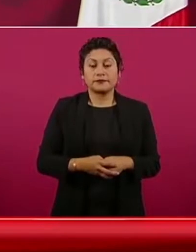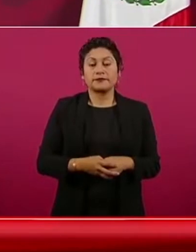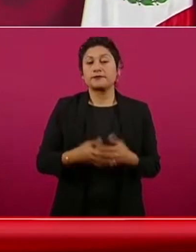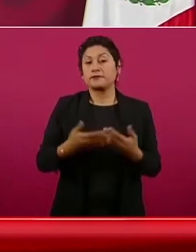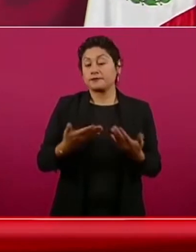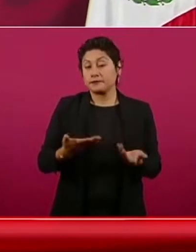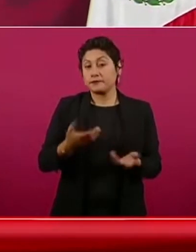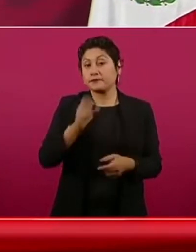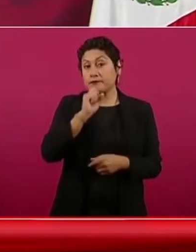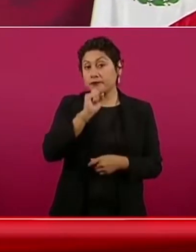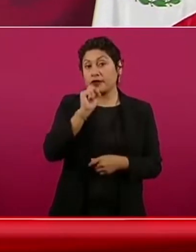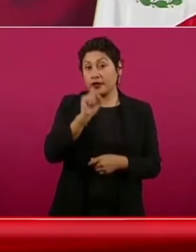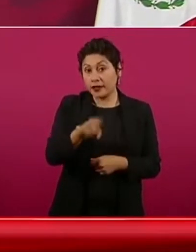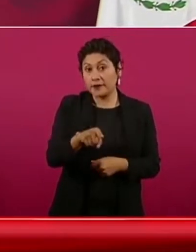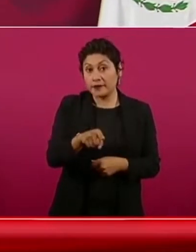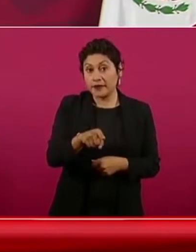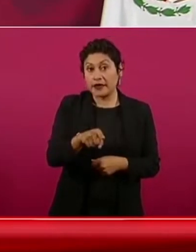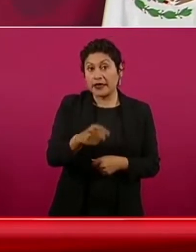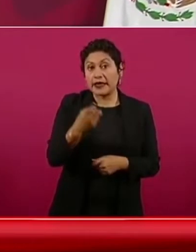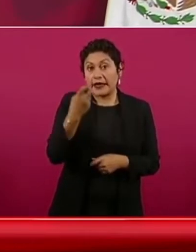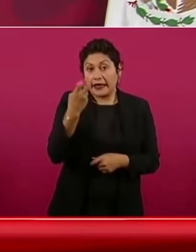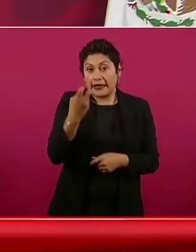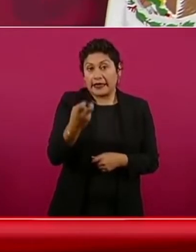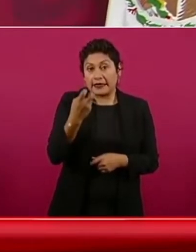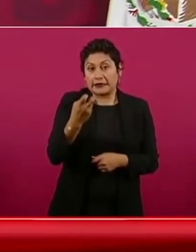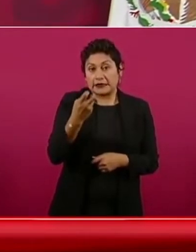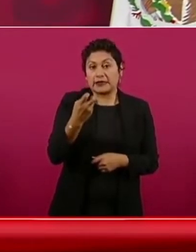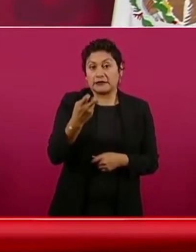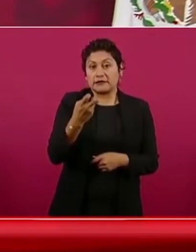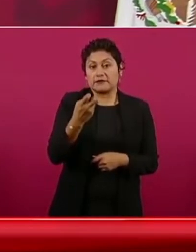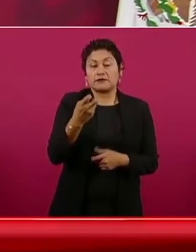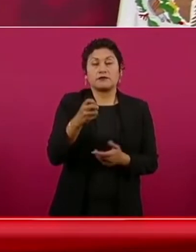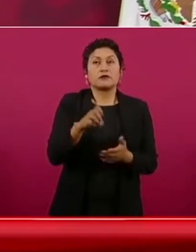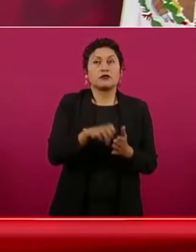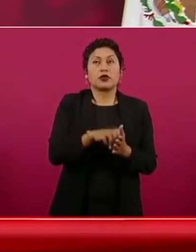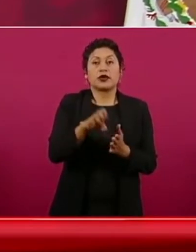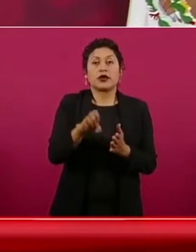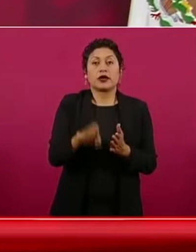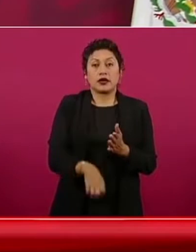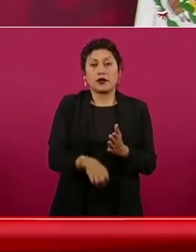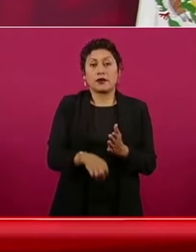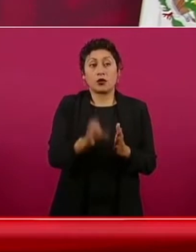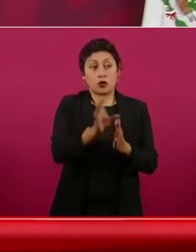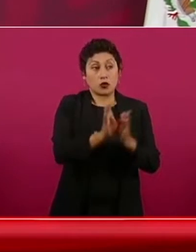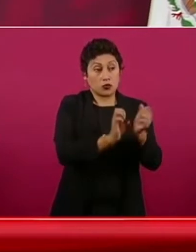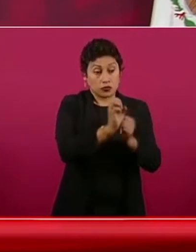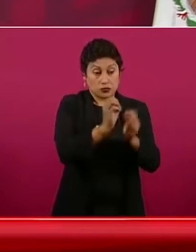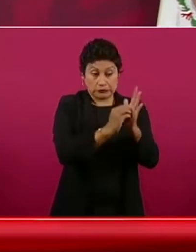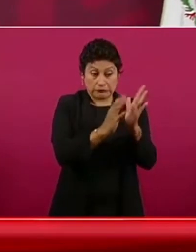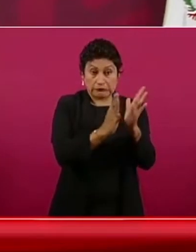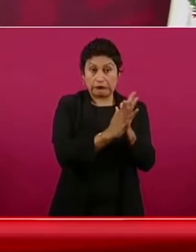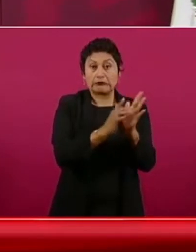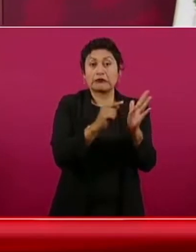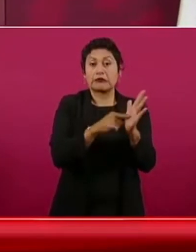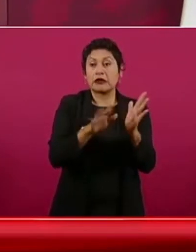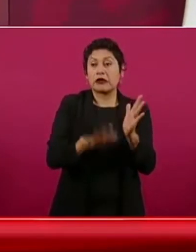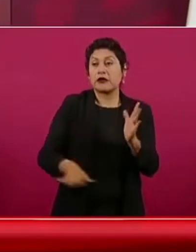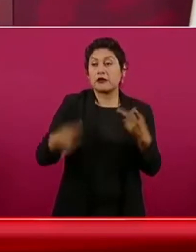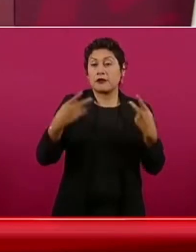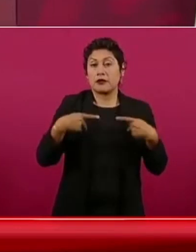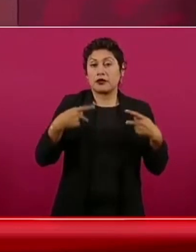también que sea un derecho constitucional el recibir becas para